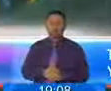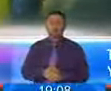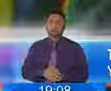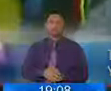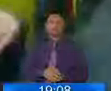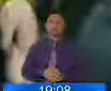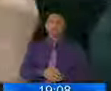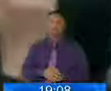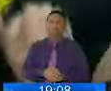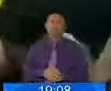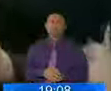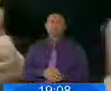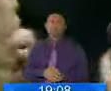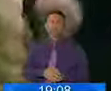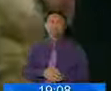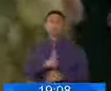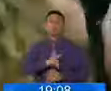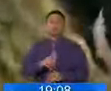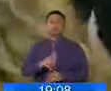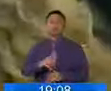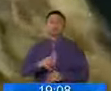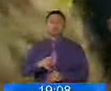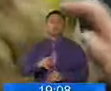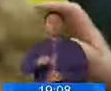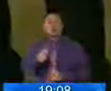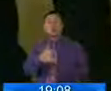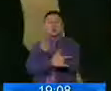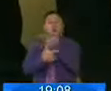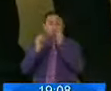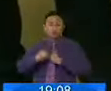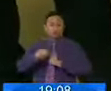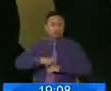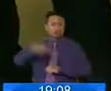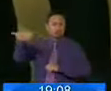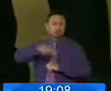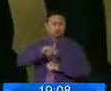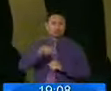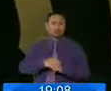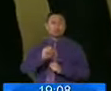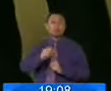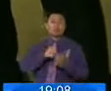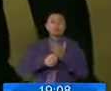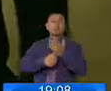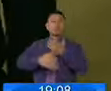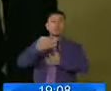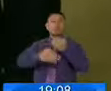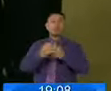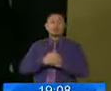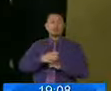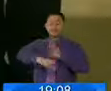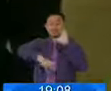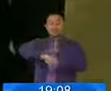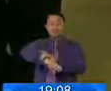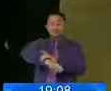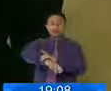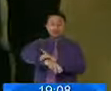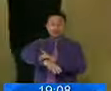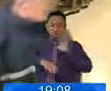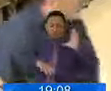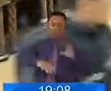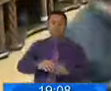contra, es decir, su impedimento para salir del país, su presencia semanal ante el Ministerio de Justicia y el retiro del grillete